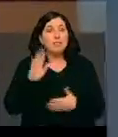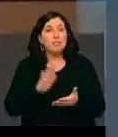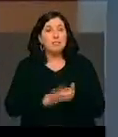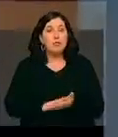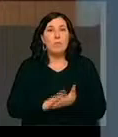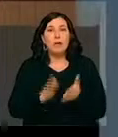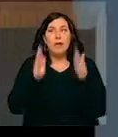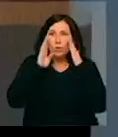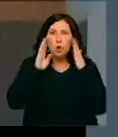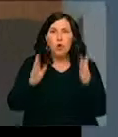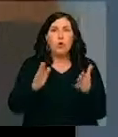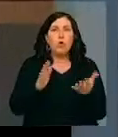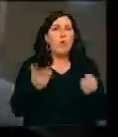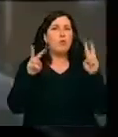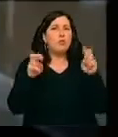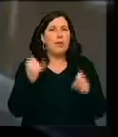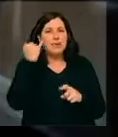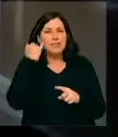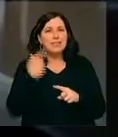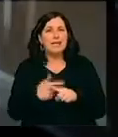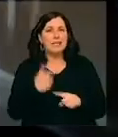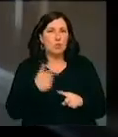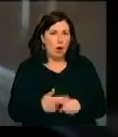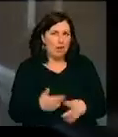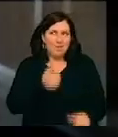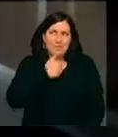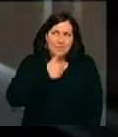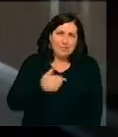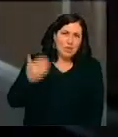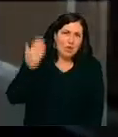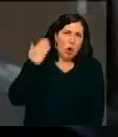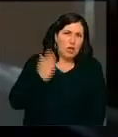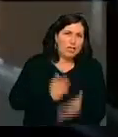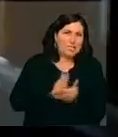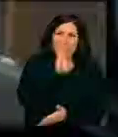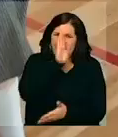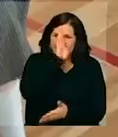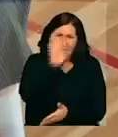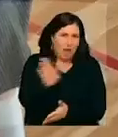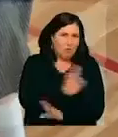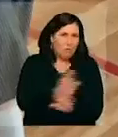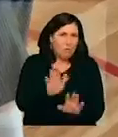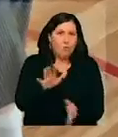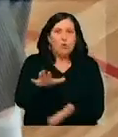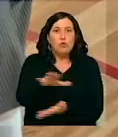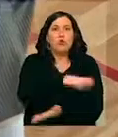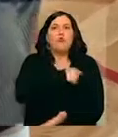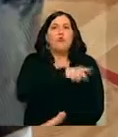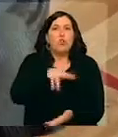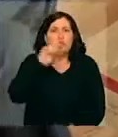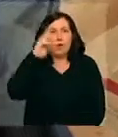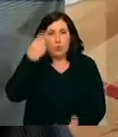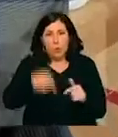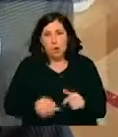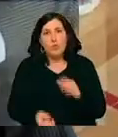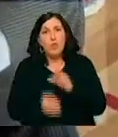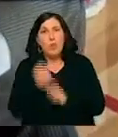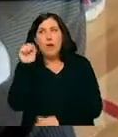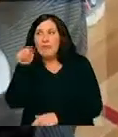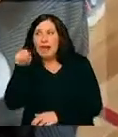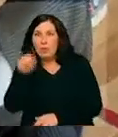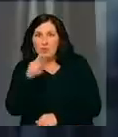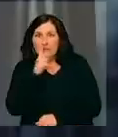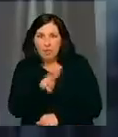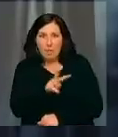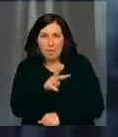indagar en cómo viven su sexualidad, un tema históricamente tabú en la sociedad uruguaya. Por eso, una nueva encuesta realizada en